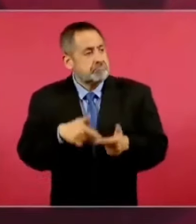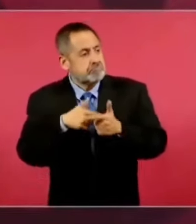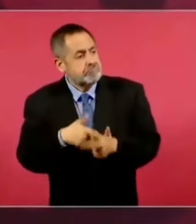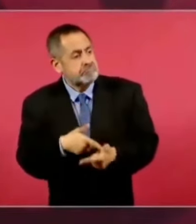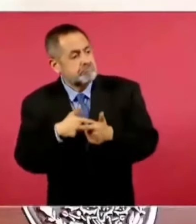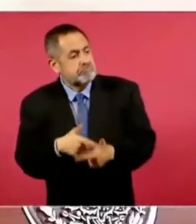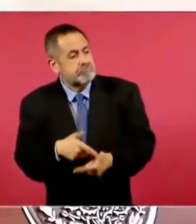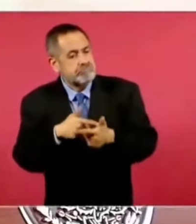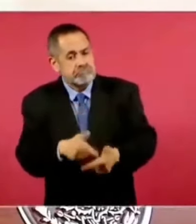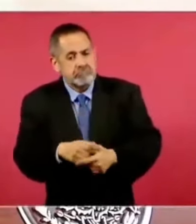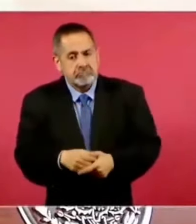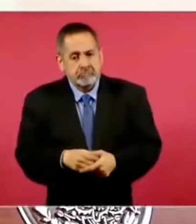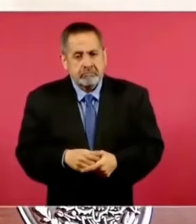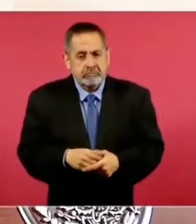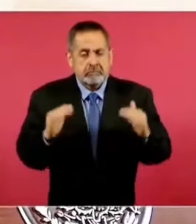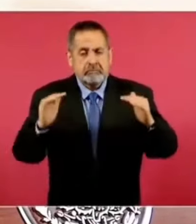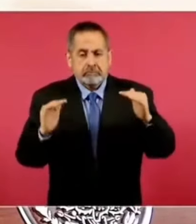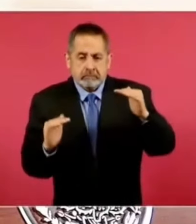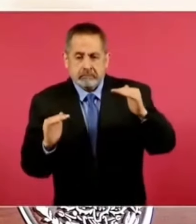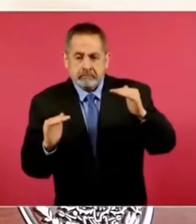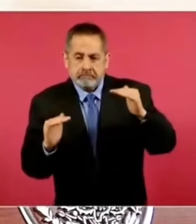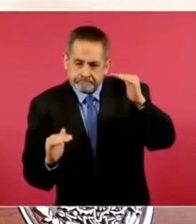Cada vez hay más desigualdad,